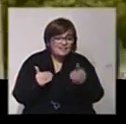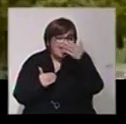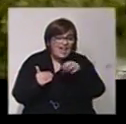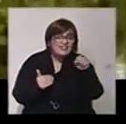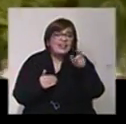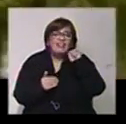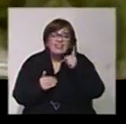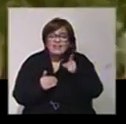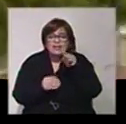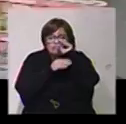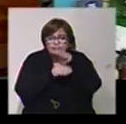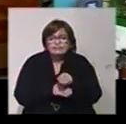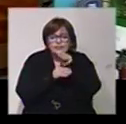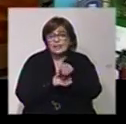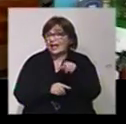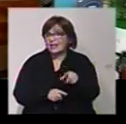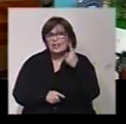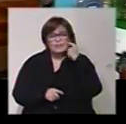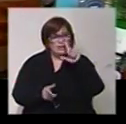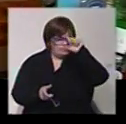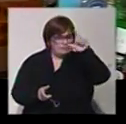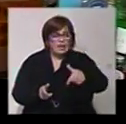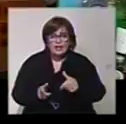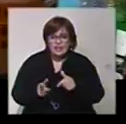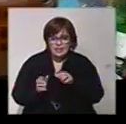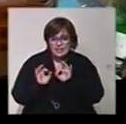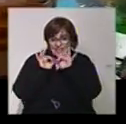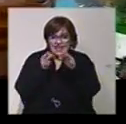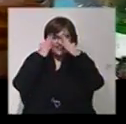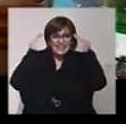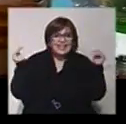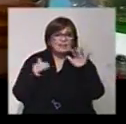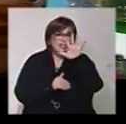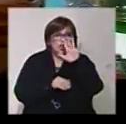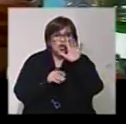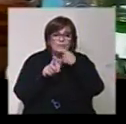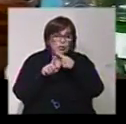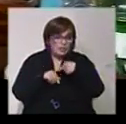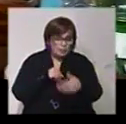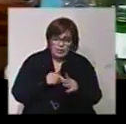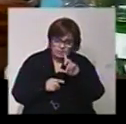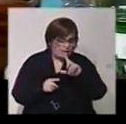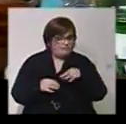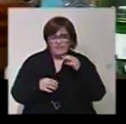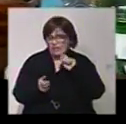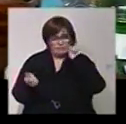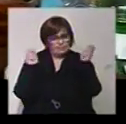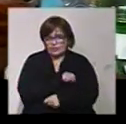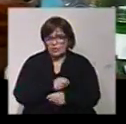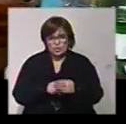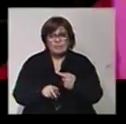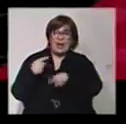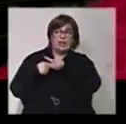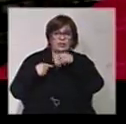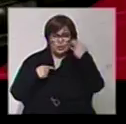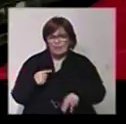una experiencia que cambia tu vida. A los 5 minutos de haber arribado a Vietnam, supe que mi vida nunca iba a ser la misma. Para mí fue como haber ido a la